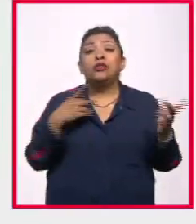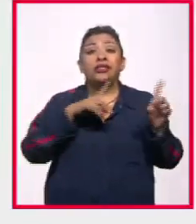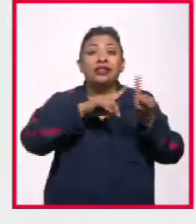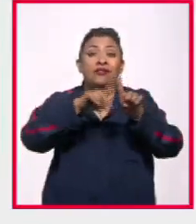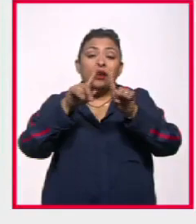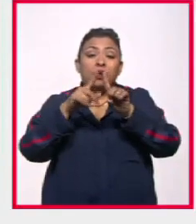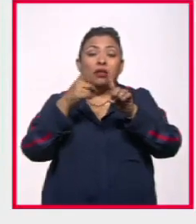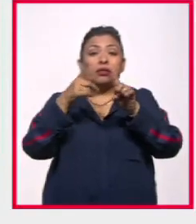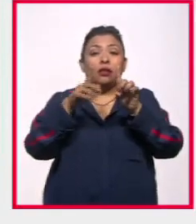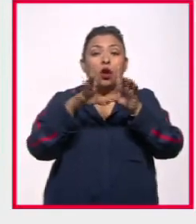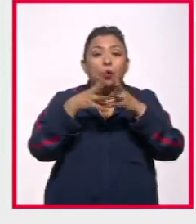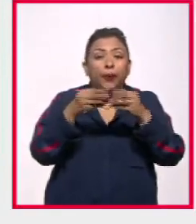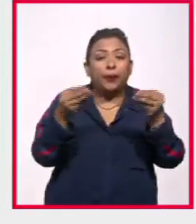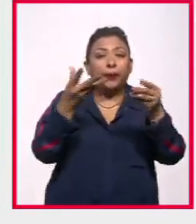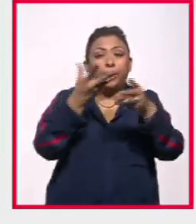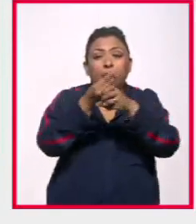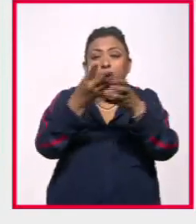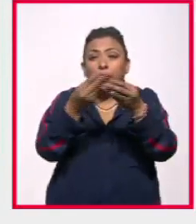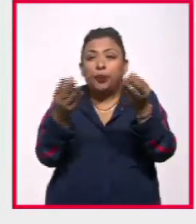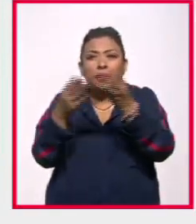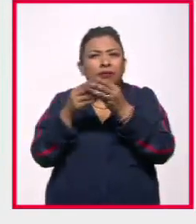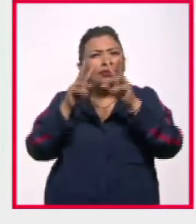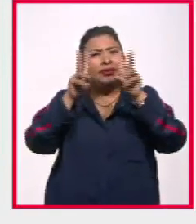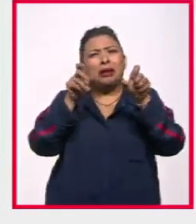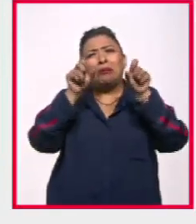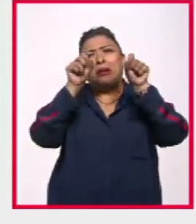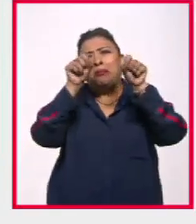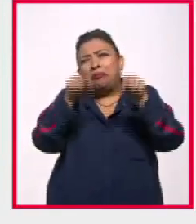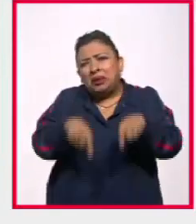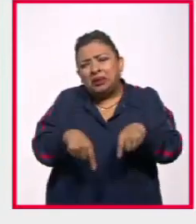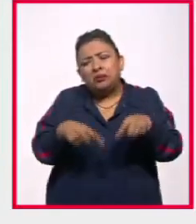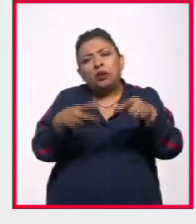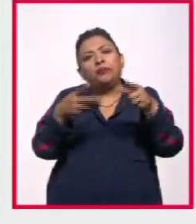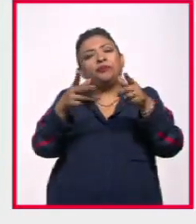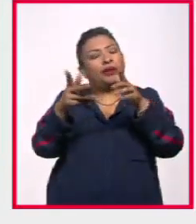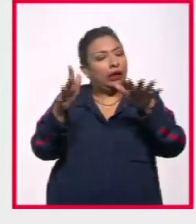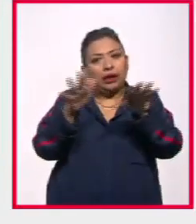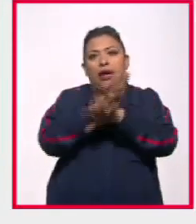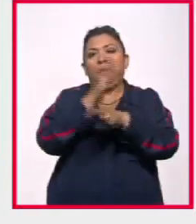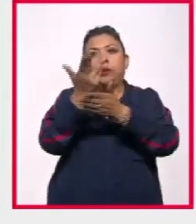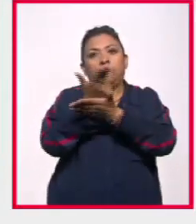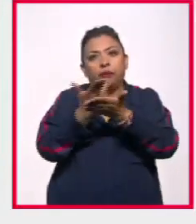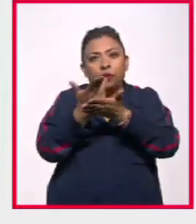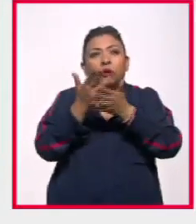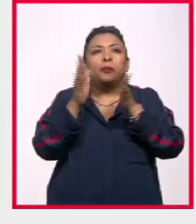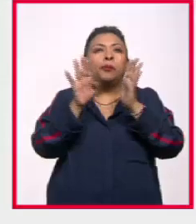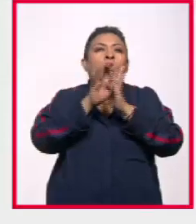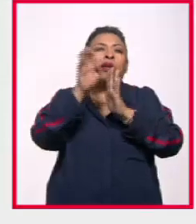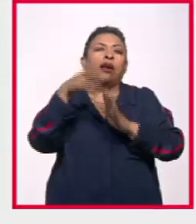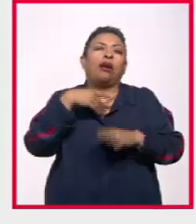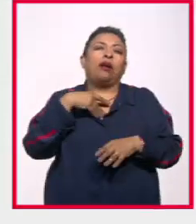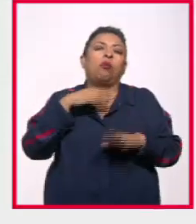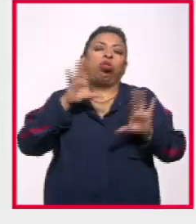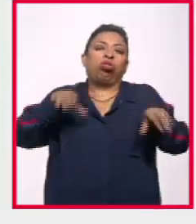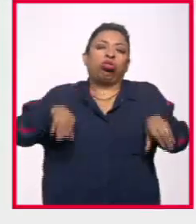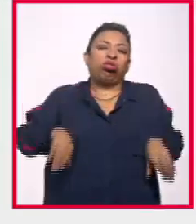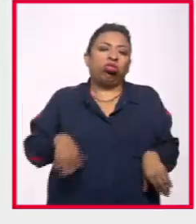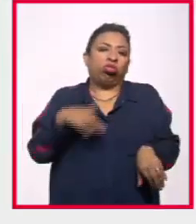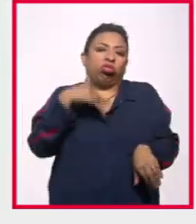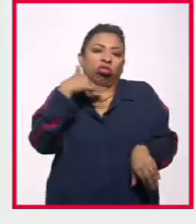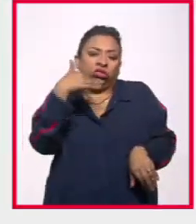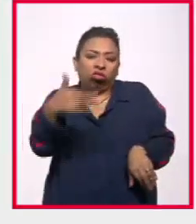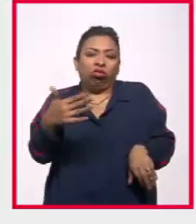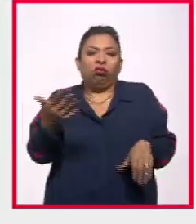diferentes soluciones con los mismos temas, que por decir algunos son los fraudes, la